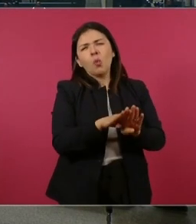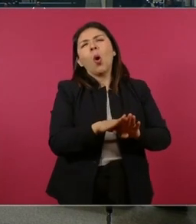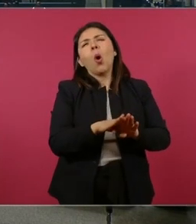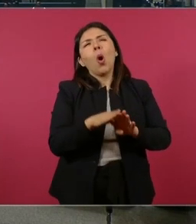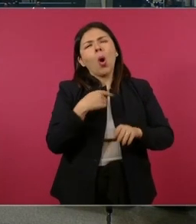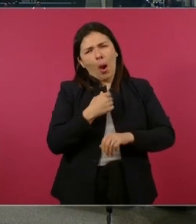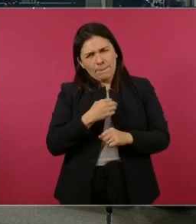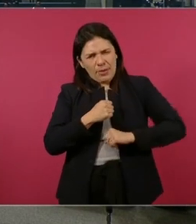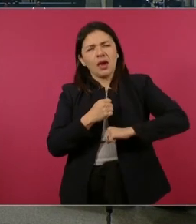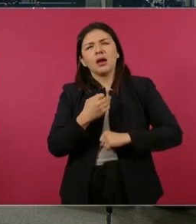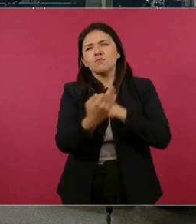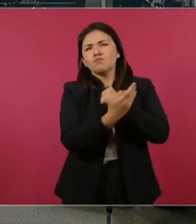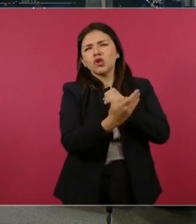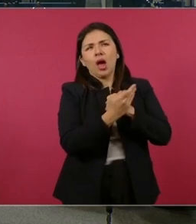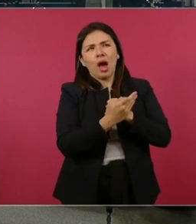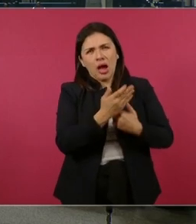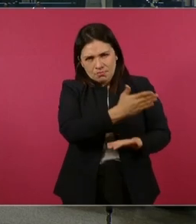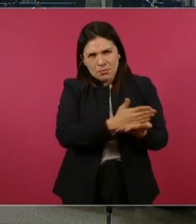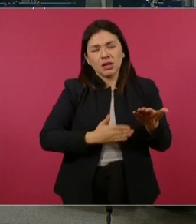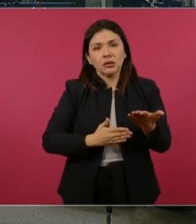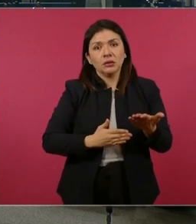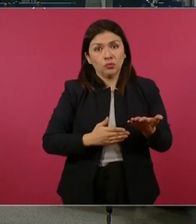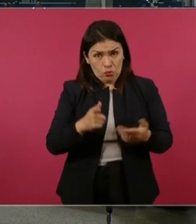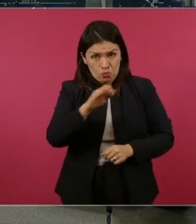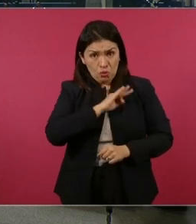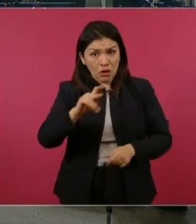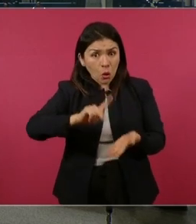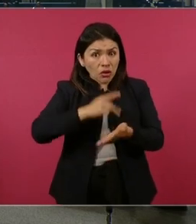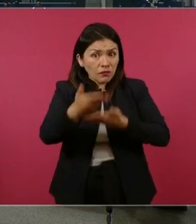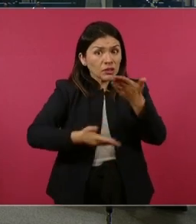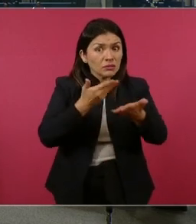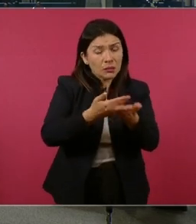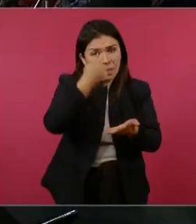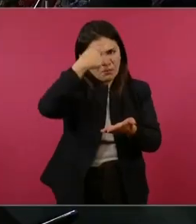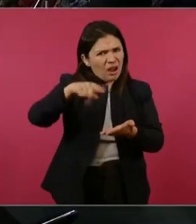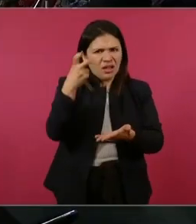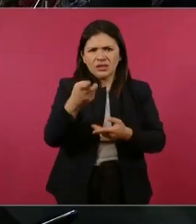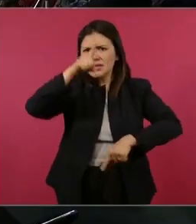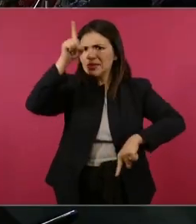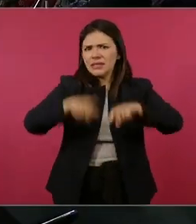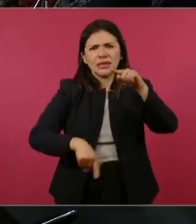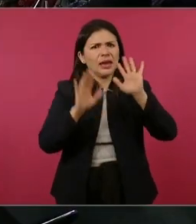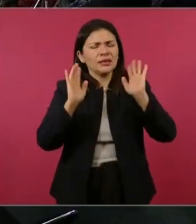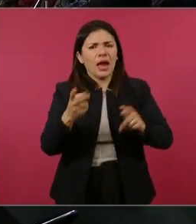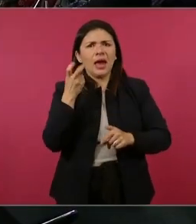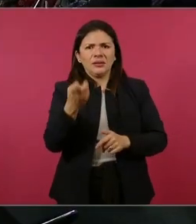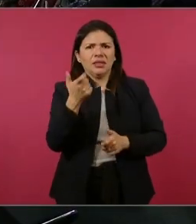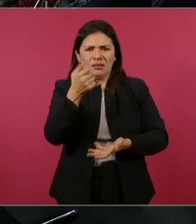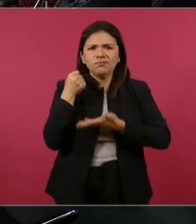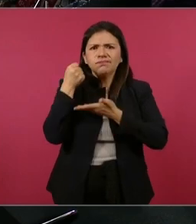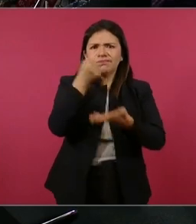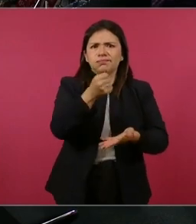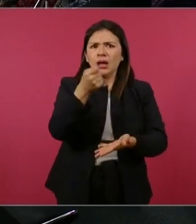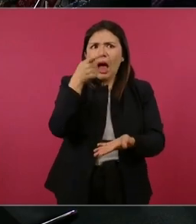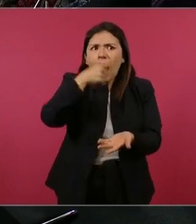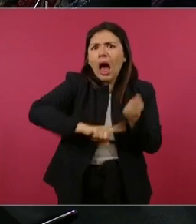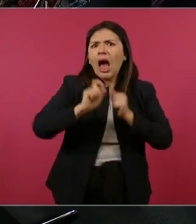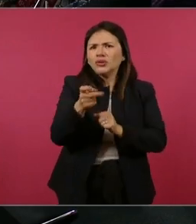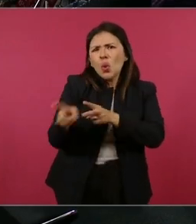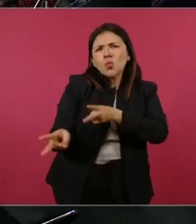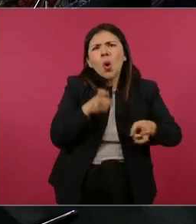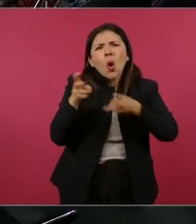partido. Entonces, presidente, ¿volvería a mandar nuevamente la iniciativa electoral para derogar este, pues este robadero que